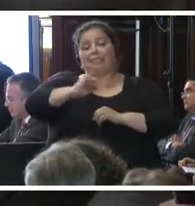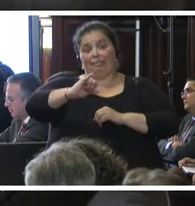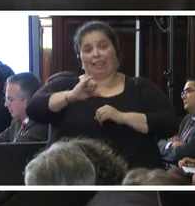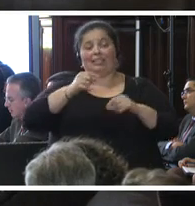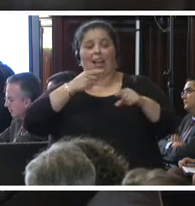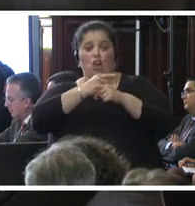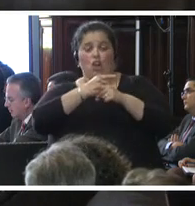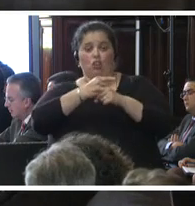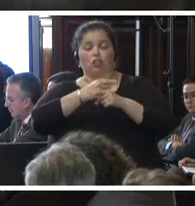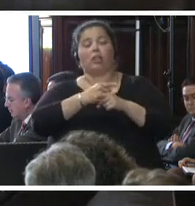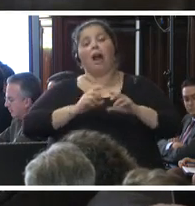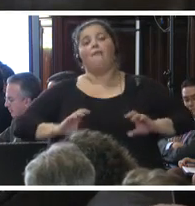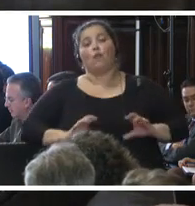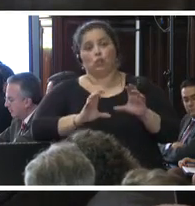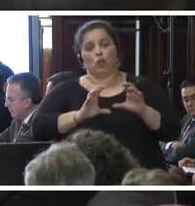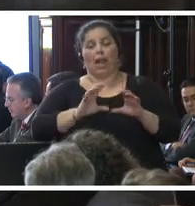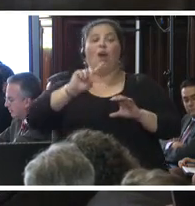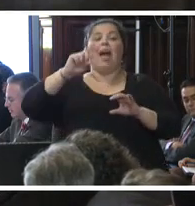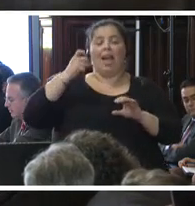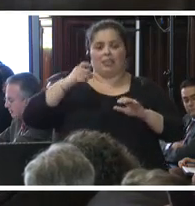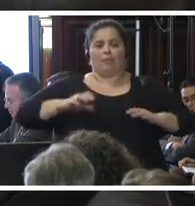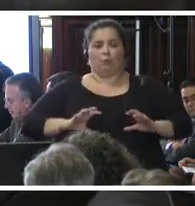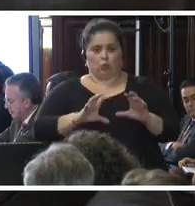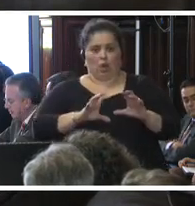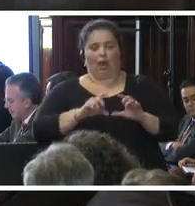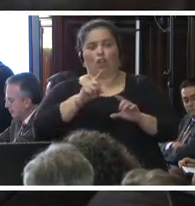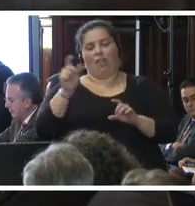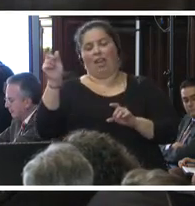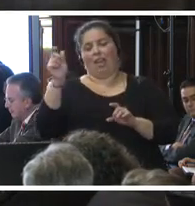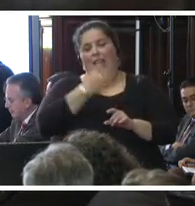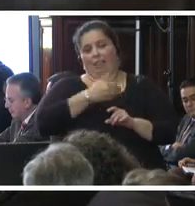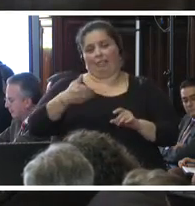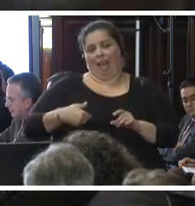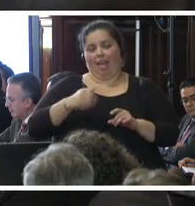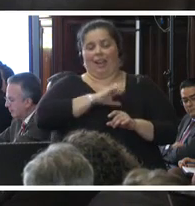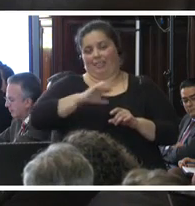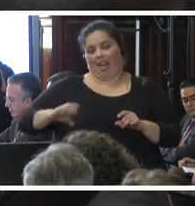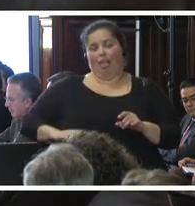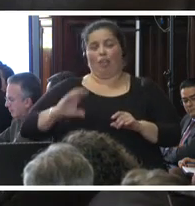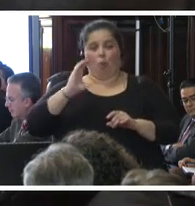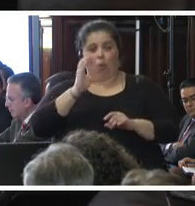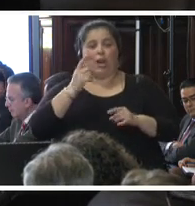contra funcionarios, exfuncionarios del estado de Coahuila, por el delito de tortura.